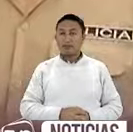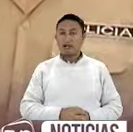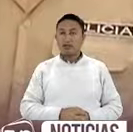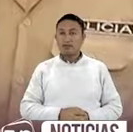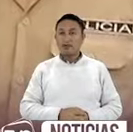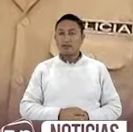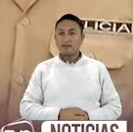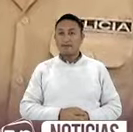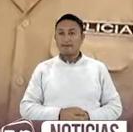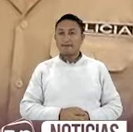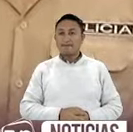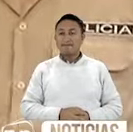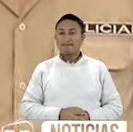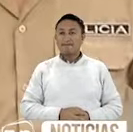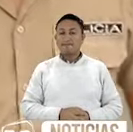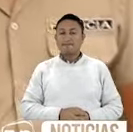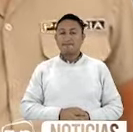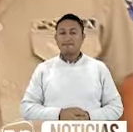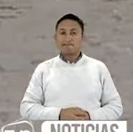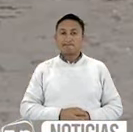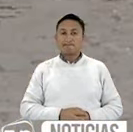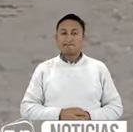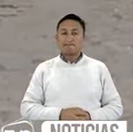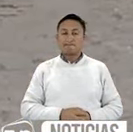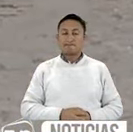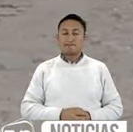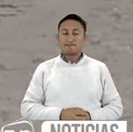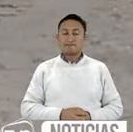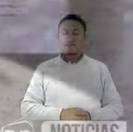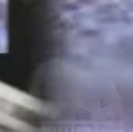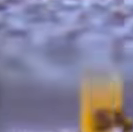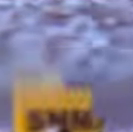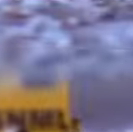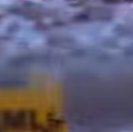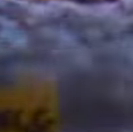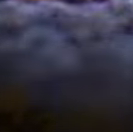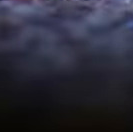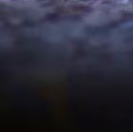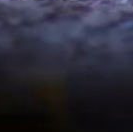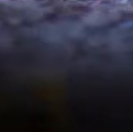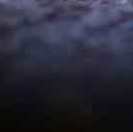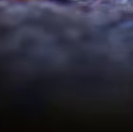asistencial, informó Jorge Salazar.